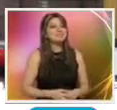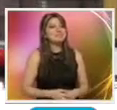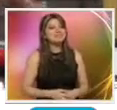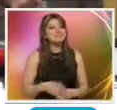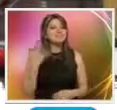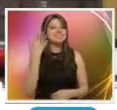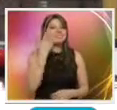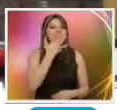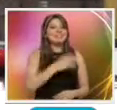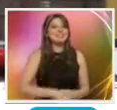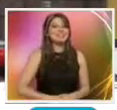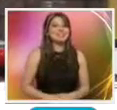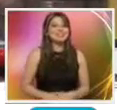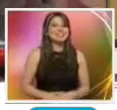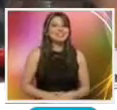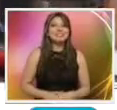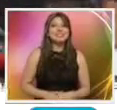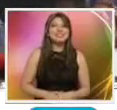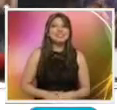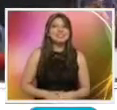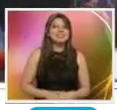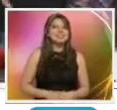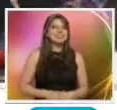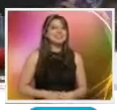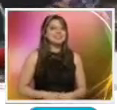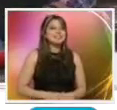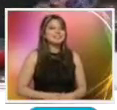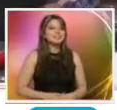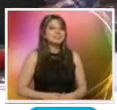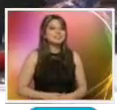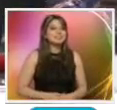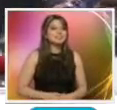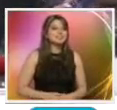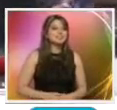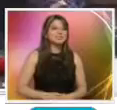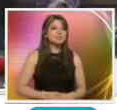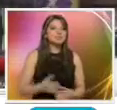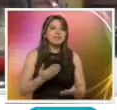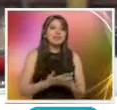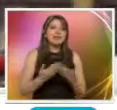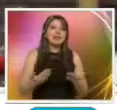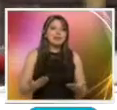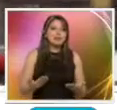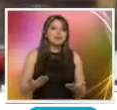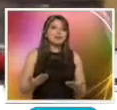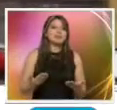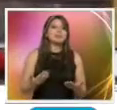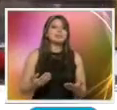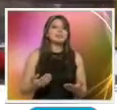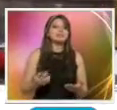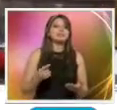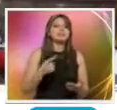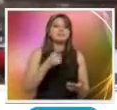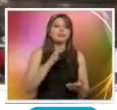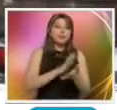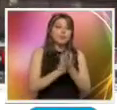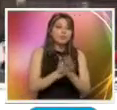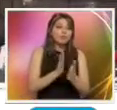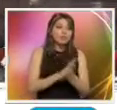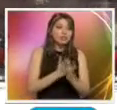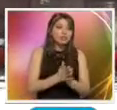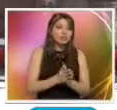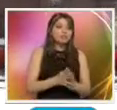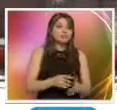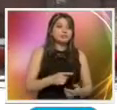por el sabor. Sí. Muy bien, chef. Vamos ahora a agregar esto. ¿Ok? La tortilla de harina, un poquito